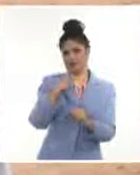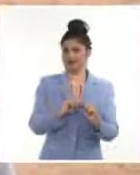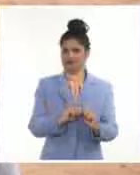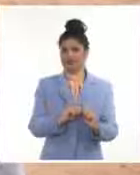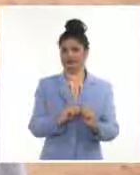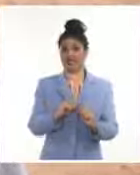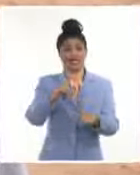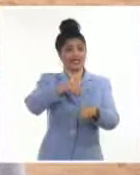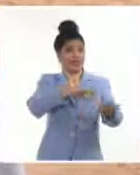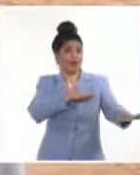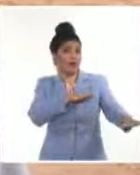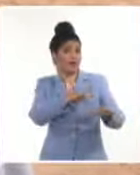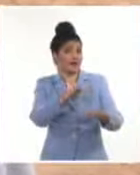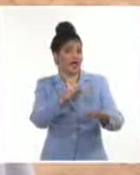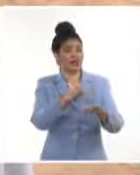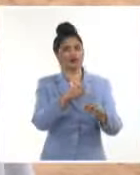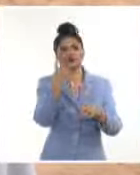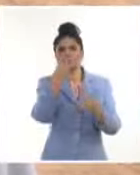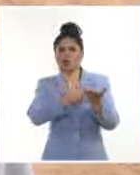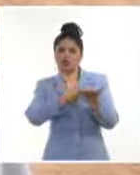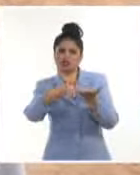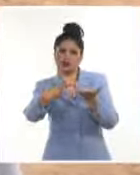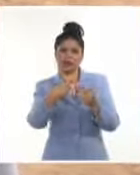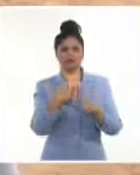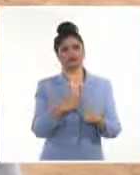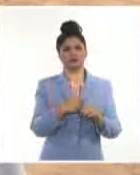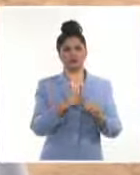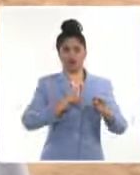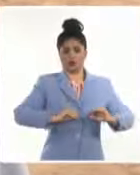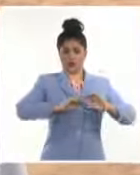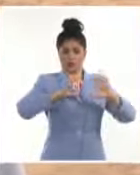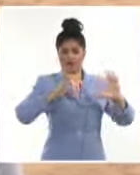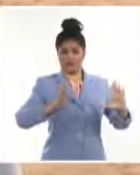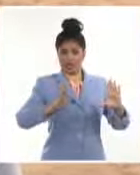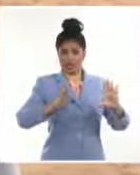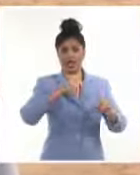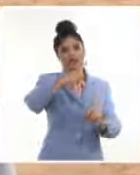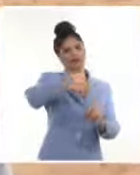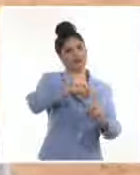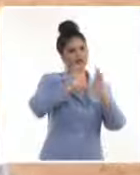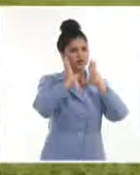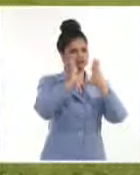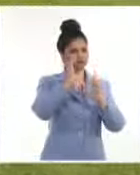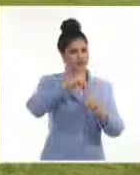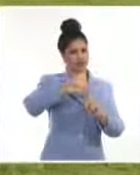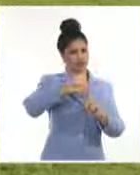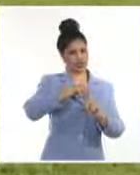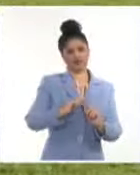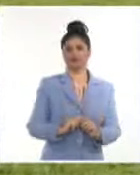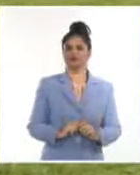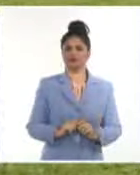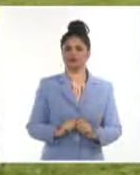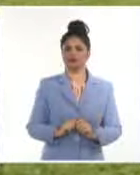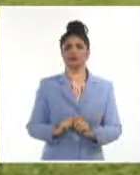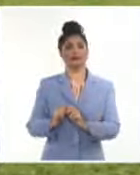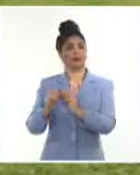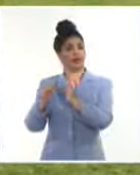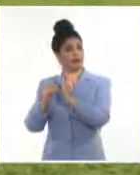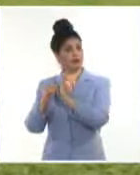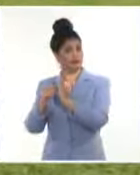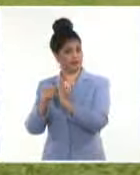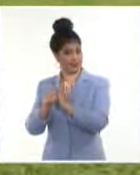ahí estaríamos trabajando por la mañana la parte, toda la parte técnica, y estaríamos jugando en el horario de la tarde.